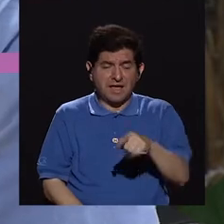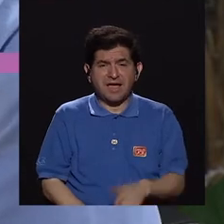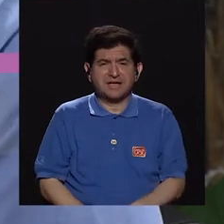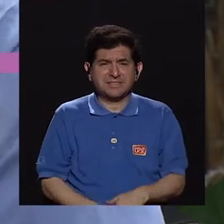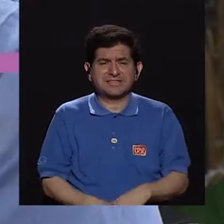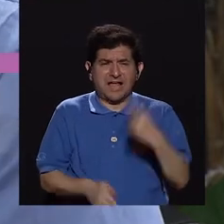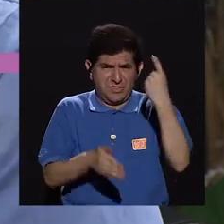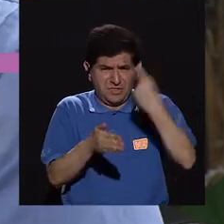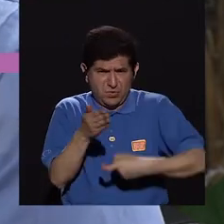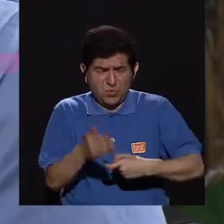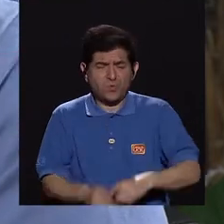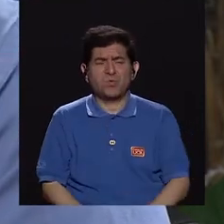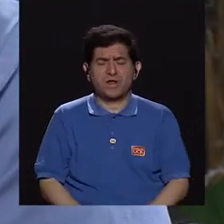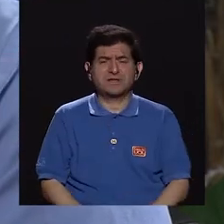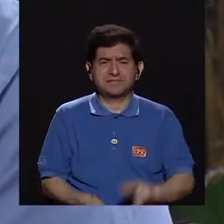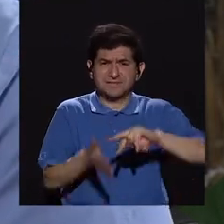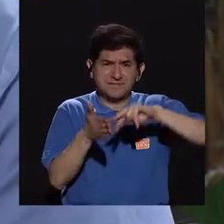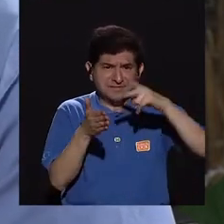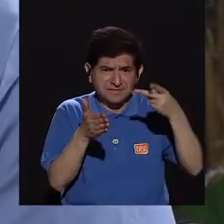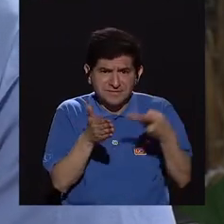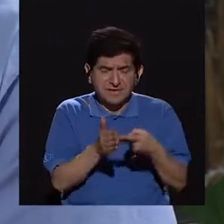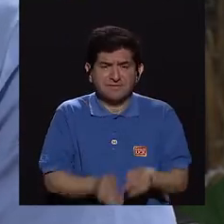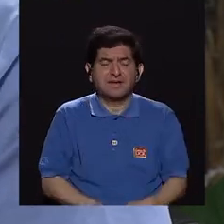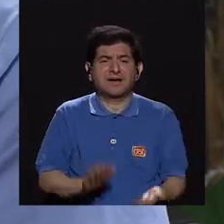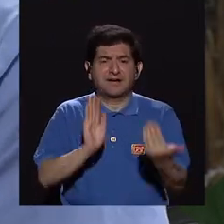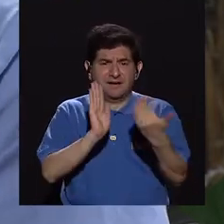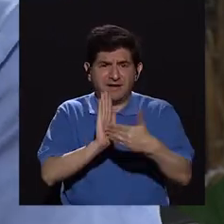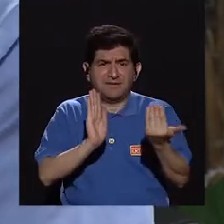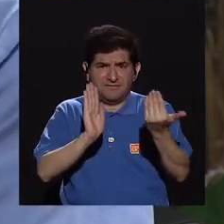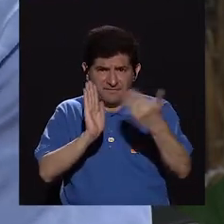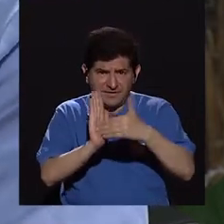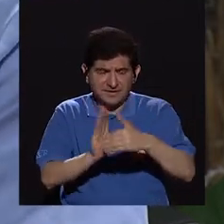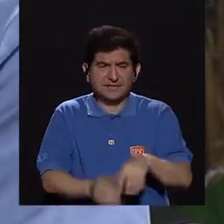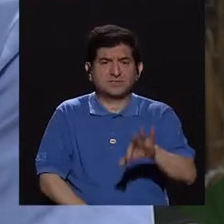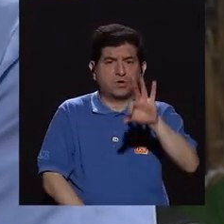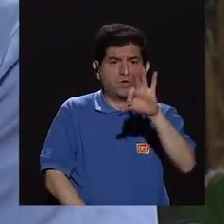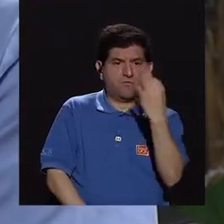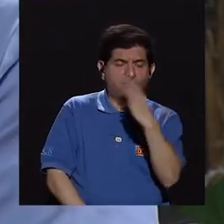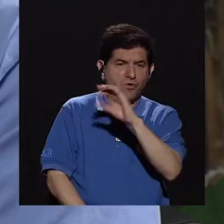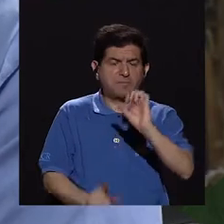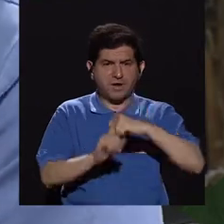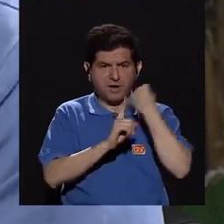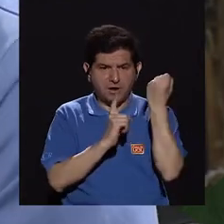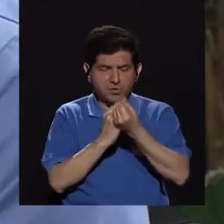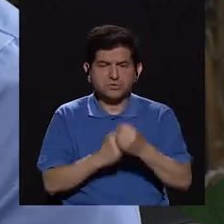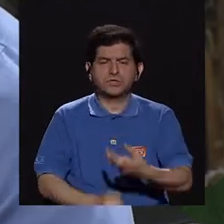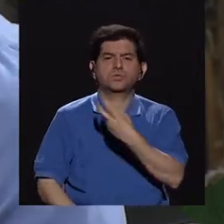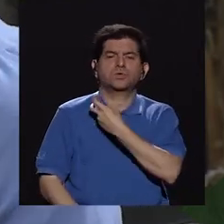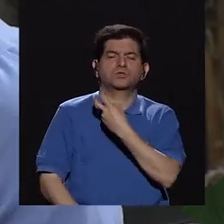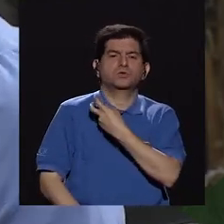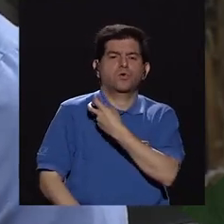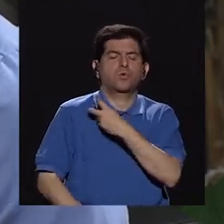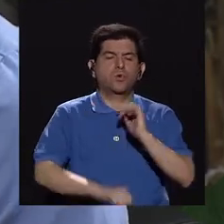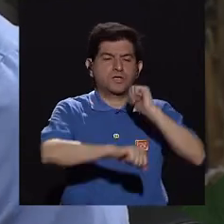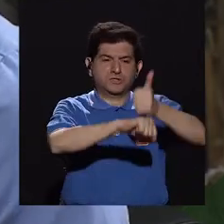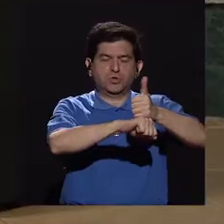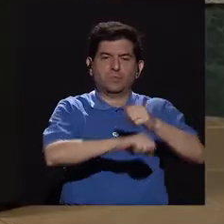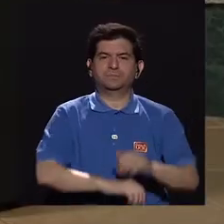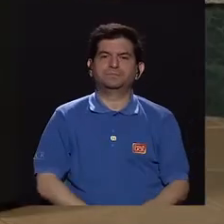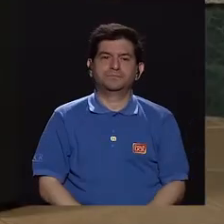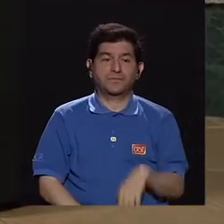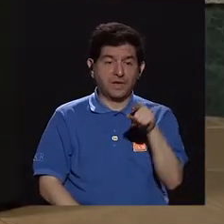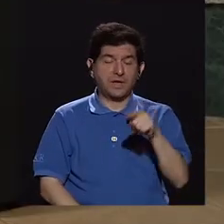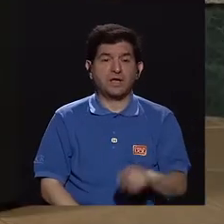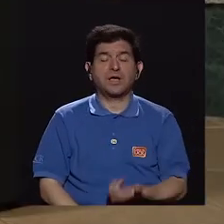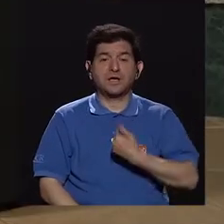los tejidos o la rigidez de esos tejidos van a ser alteraciones en la forma o en la posición en cómo los huesos están colocados.